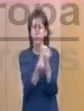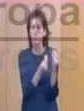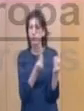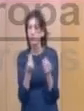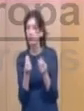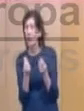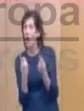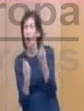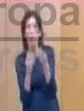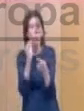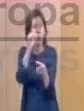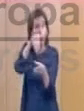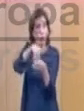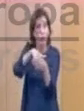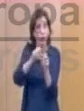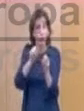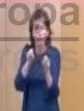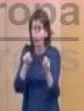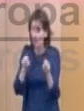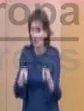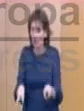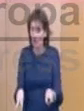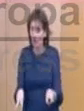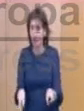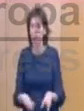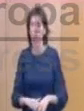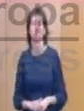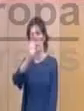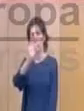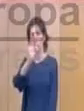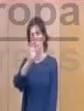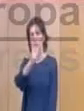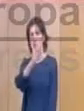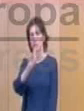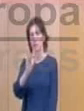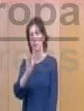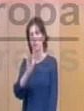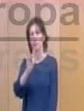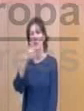Y por último, uno de Compromís Equo y otro de Geroa Bai.